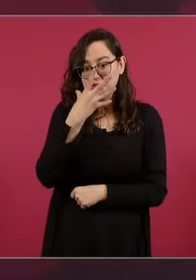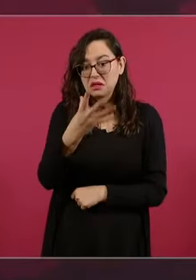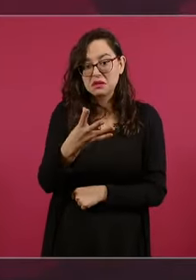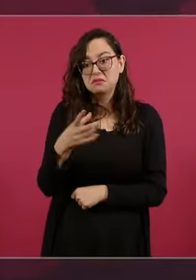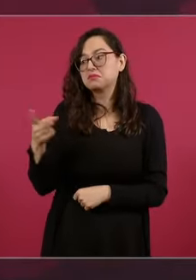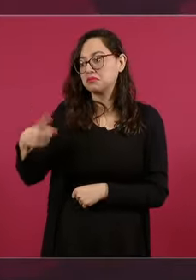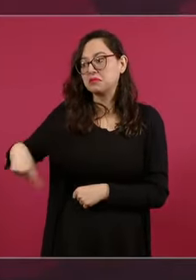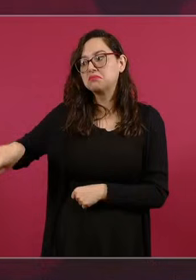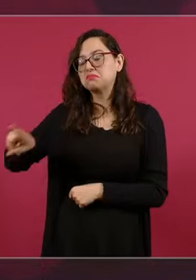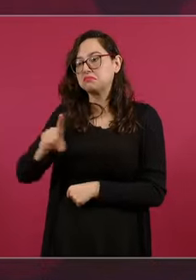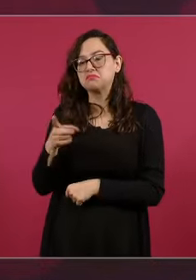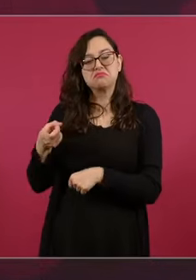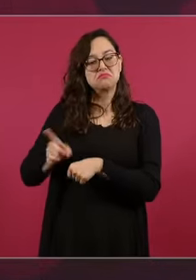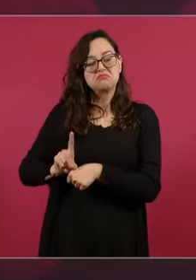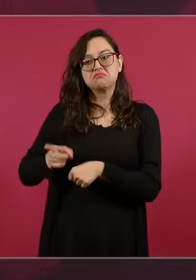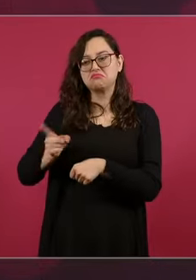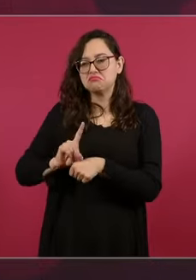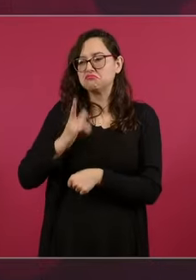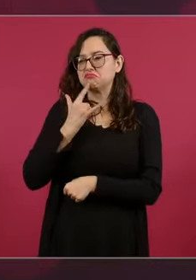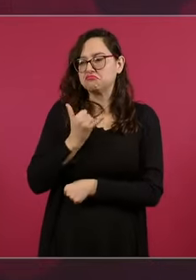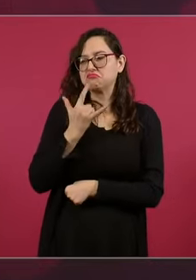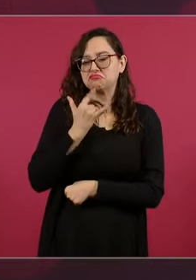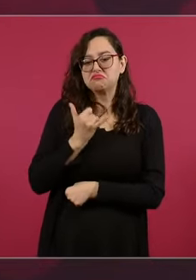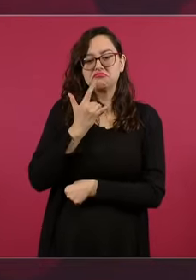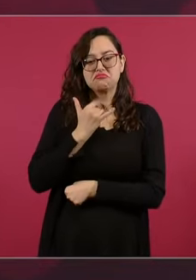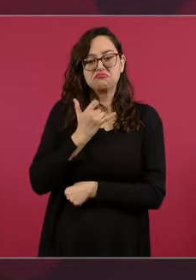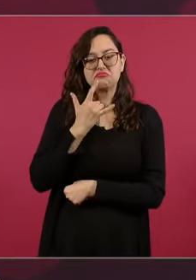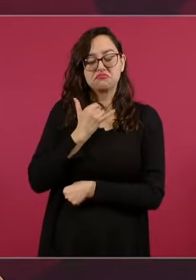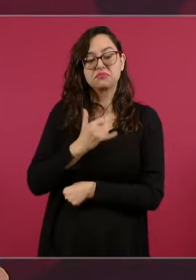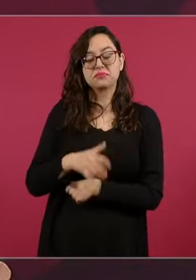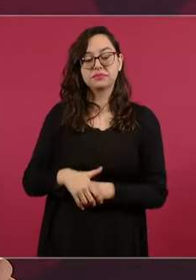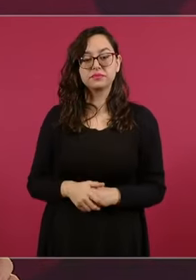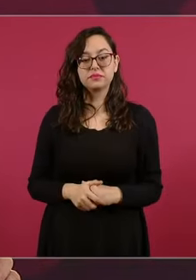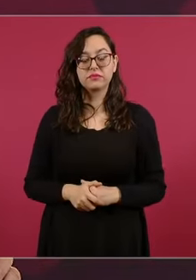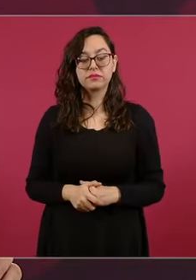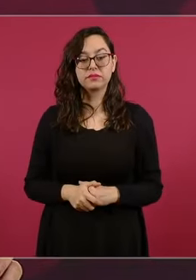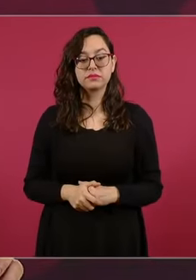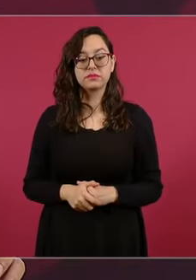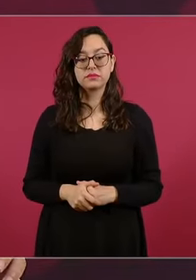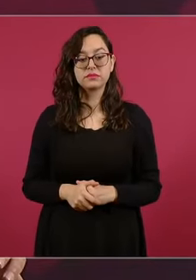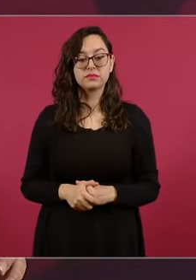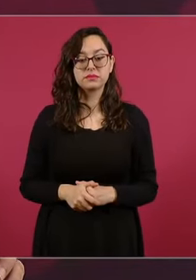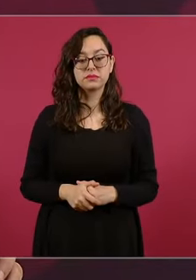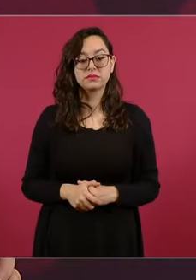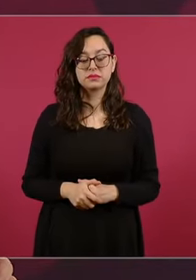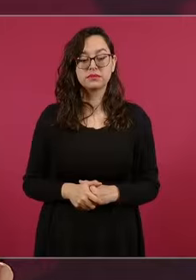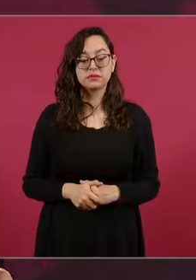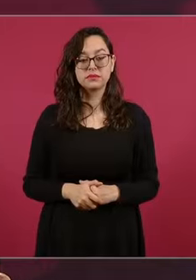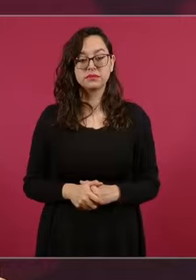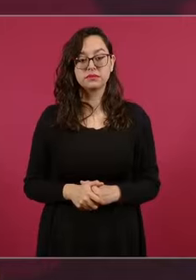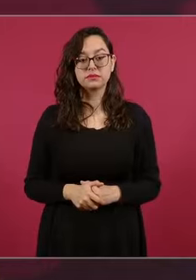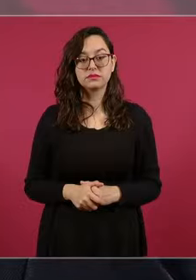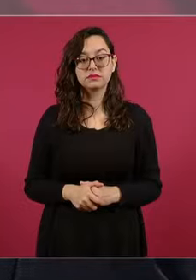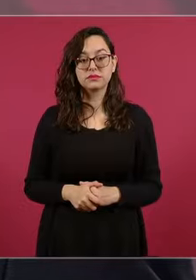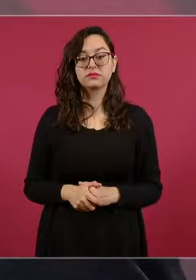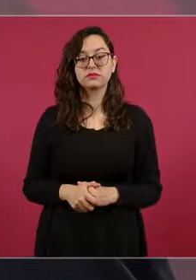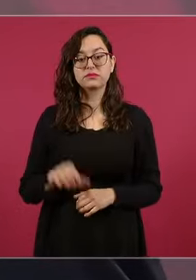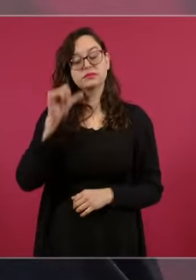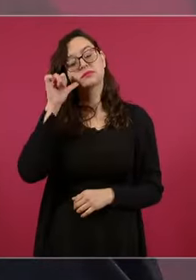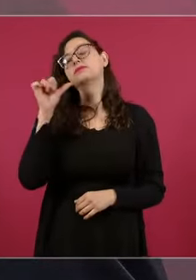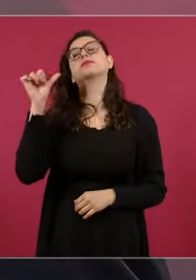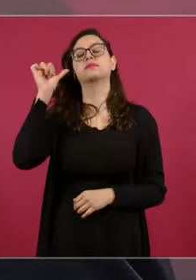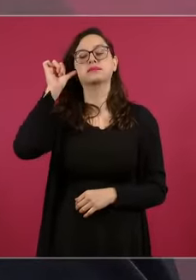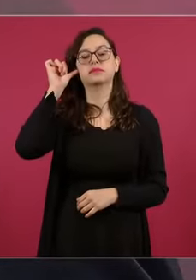y desde ayer